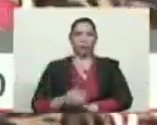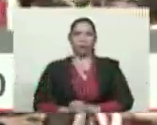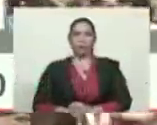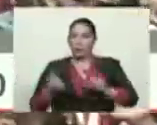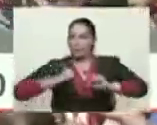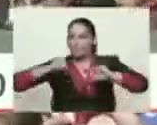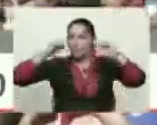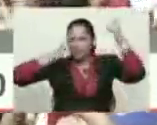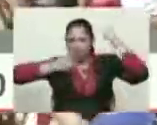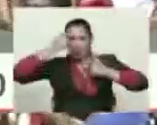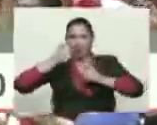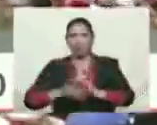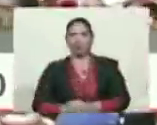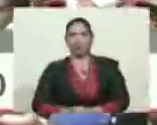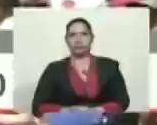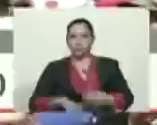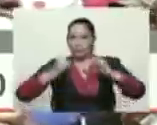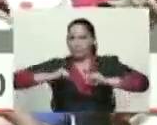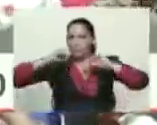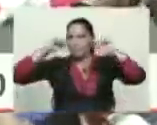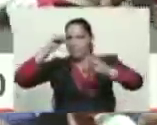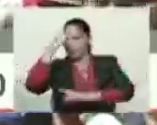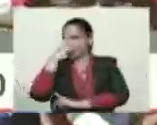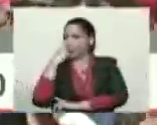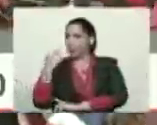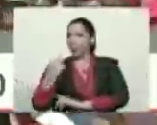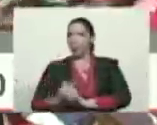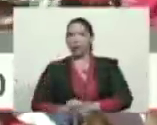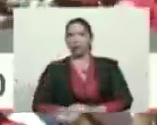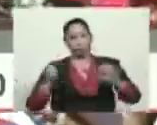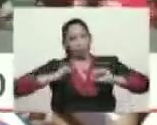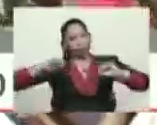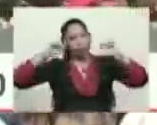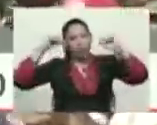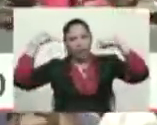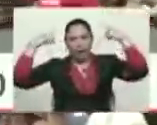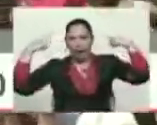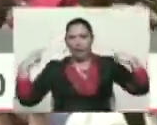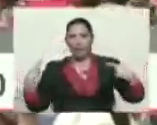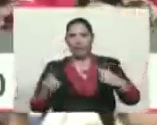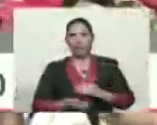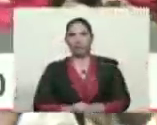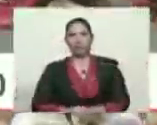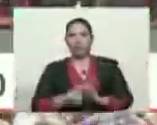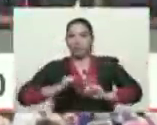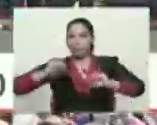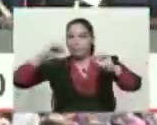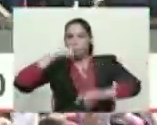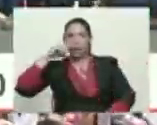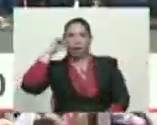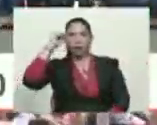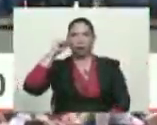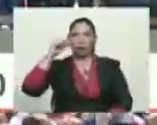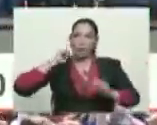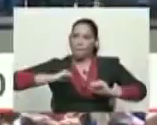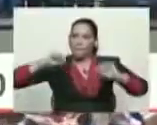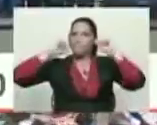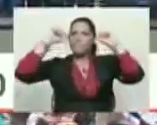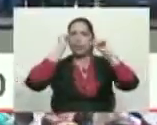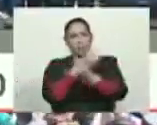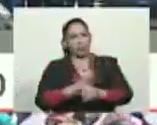¡Que viva Chávez! ¡Que viva Zamora! ¡Que viva Alí! ¡Que viva Maduro! ¡Que